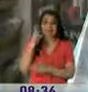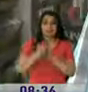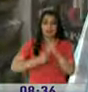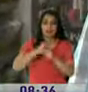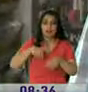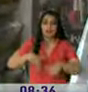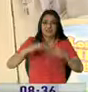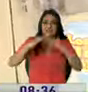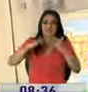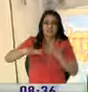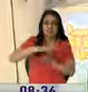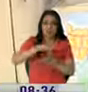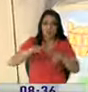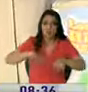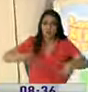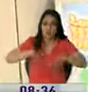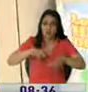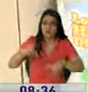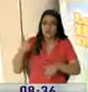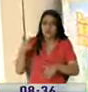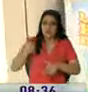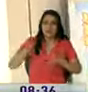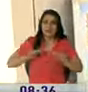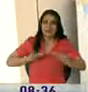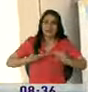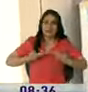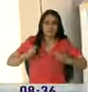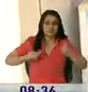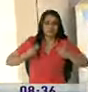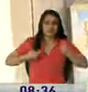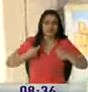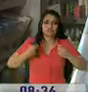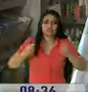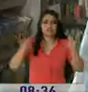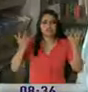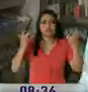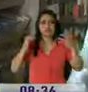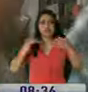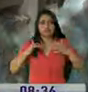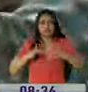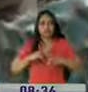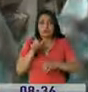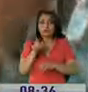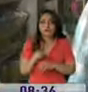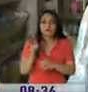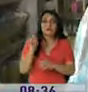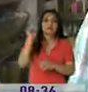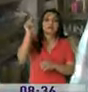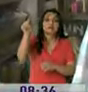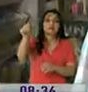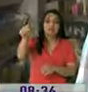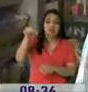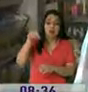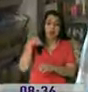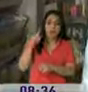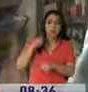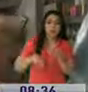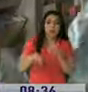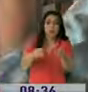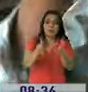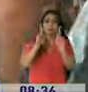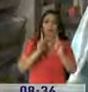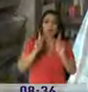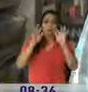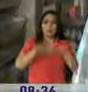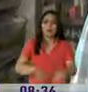en el sector de la Armenia y tiene un negocio, dice que las ventas han disminuido. Porque hay clientes del otro lado que no han podido llegar acá, entonces ya se quedan